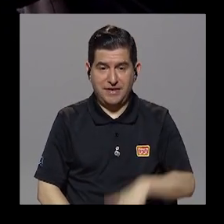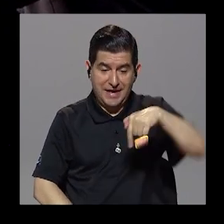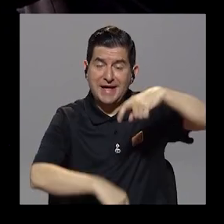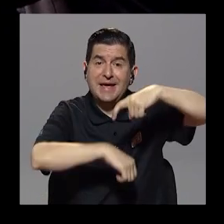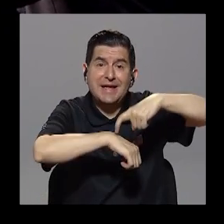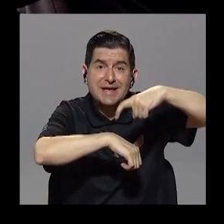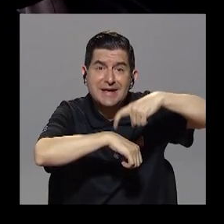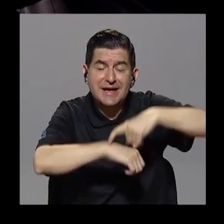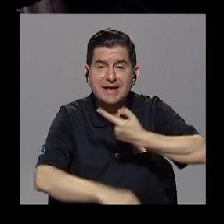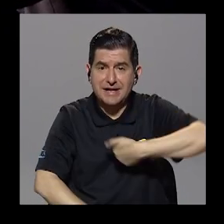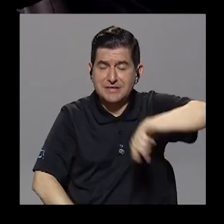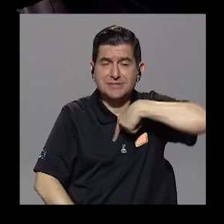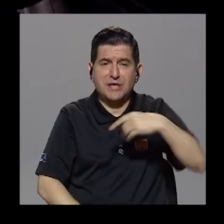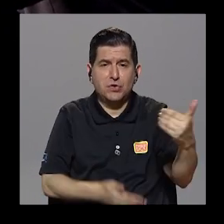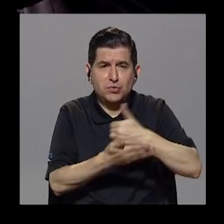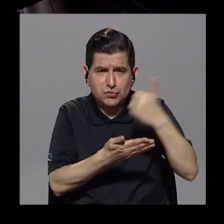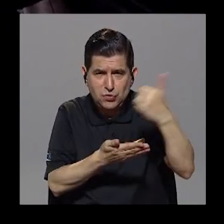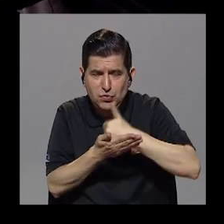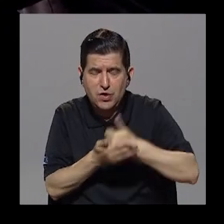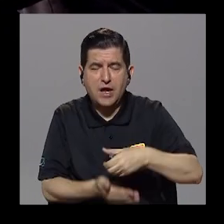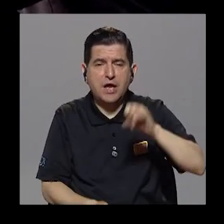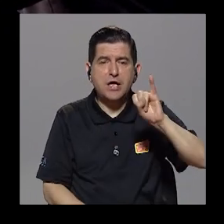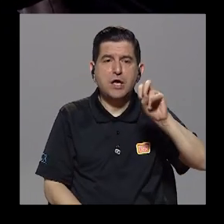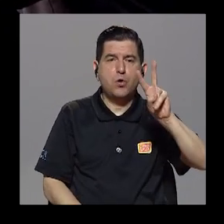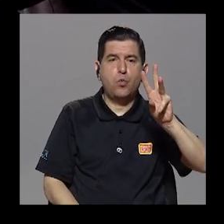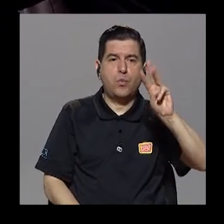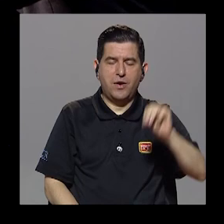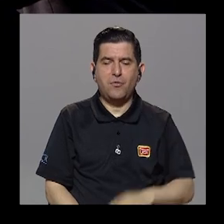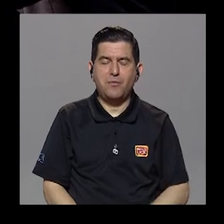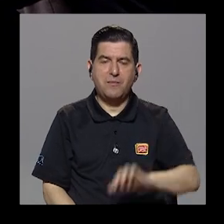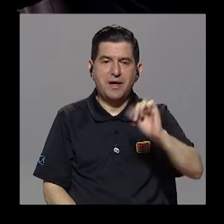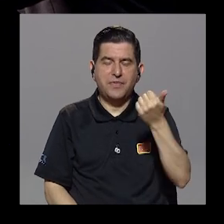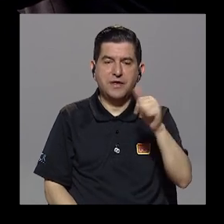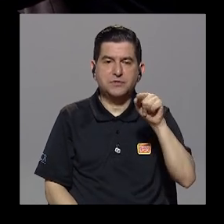en este momento, estamos ahorrando en el IUVM